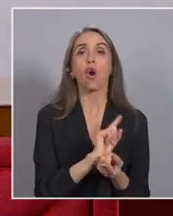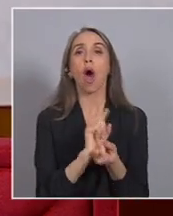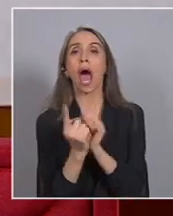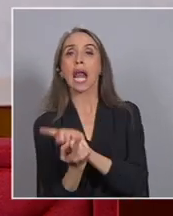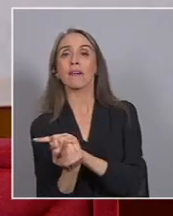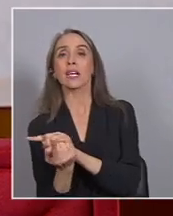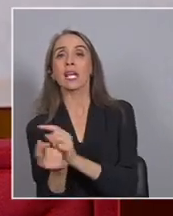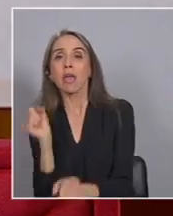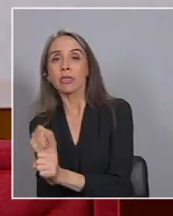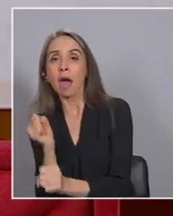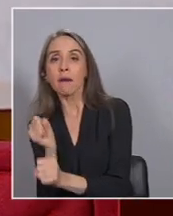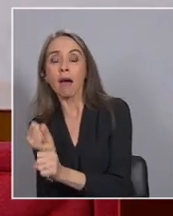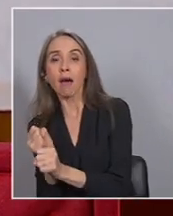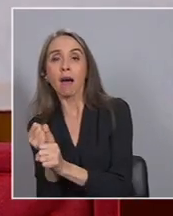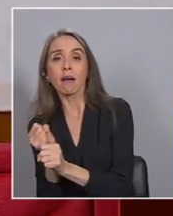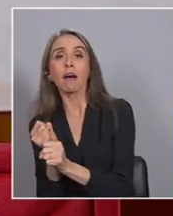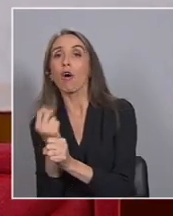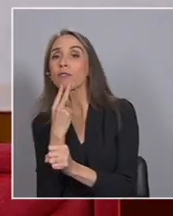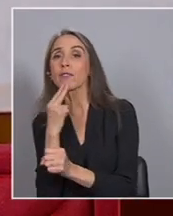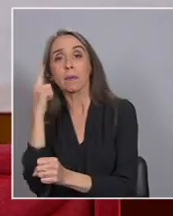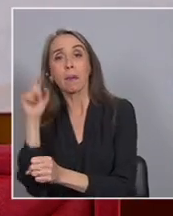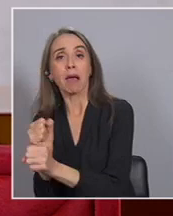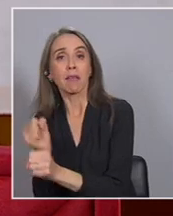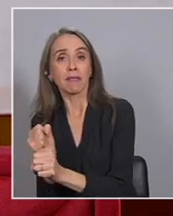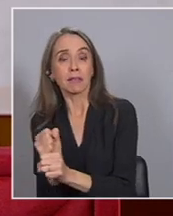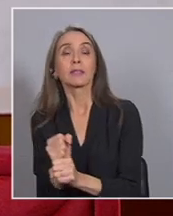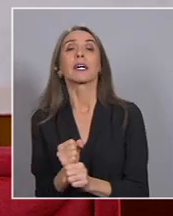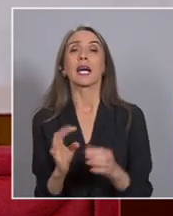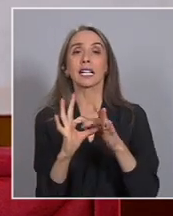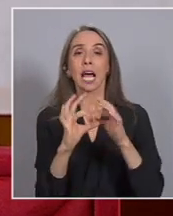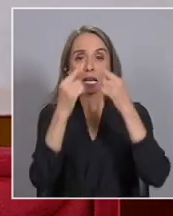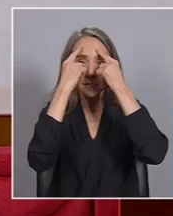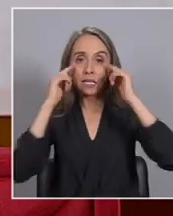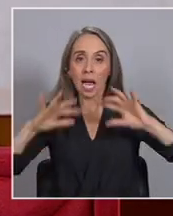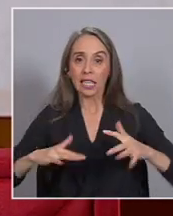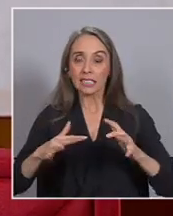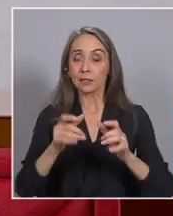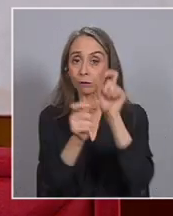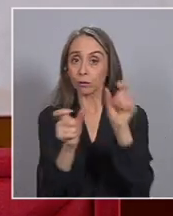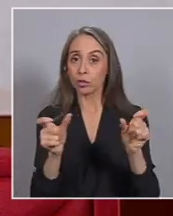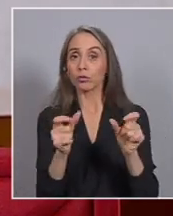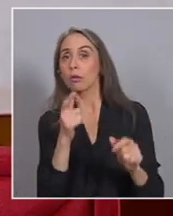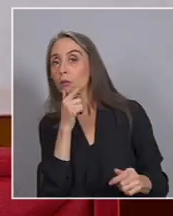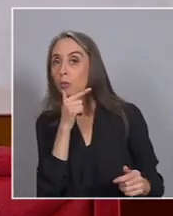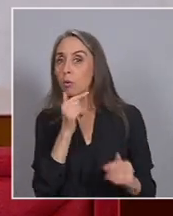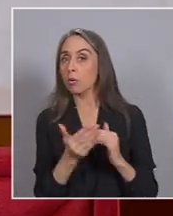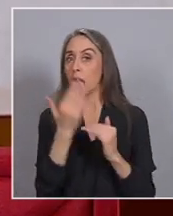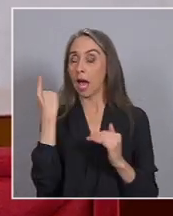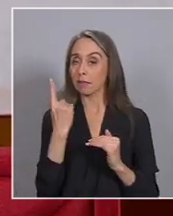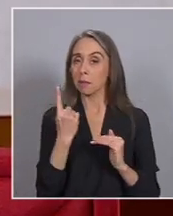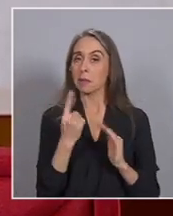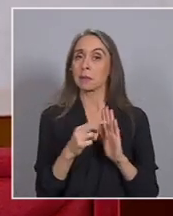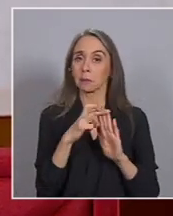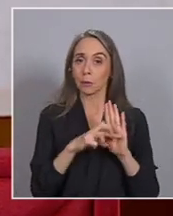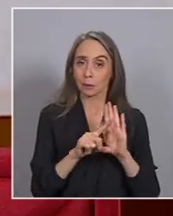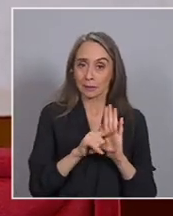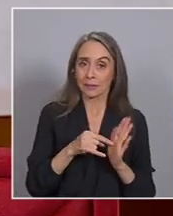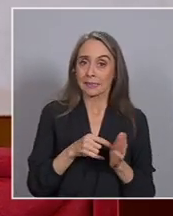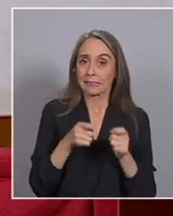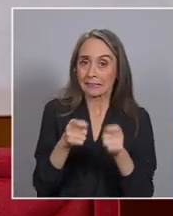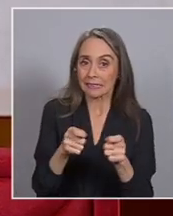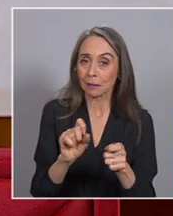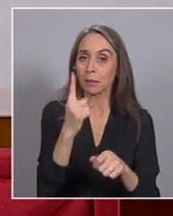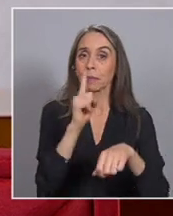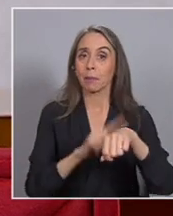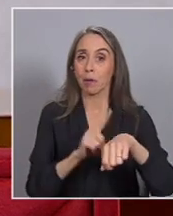Y agradezco a quienes con mucho esfuerzo y mucho escepticismo en un primer momento empujaron desde un